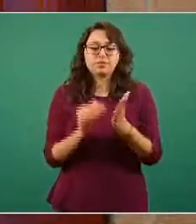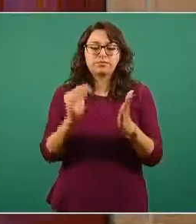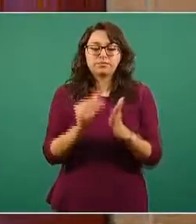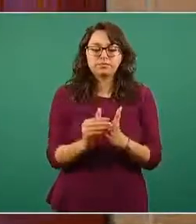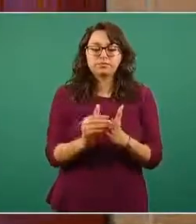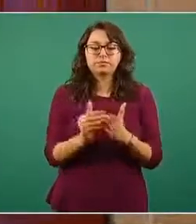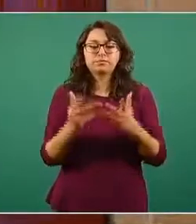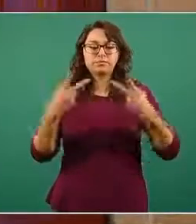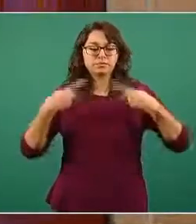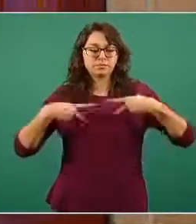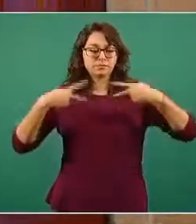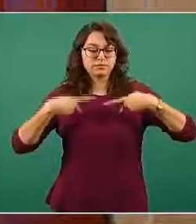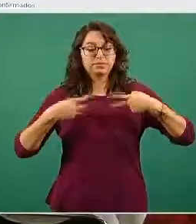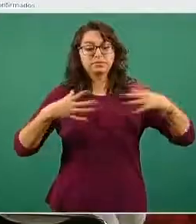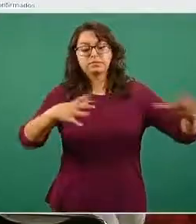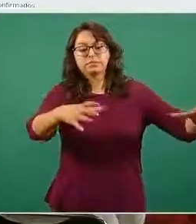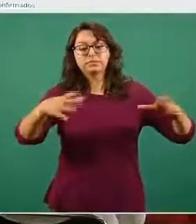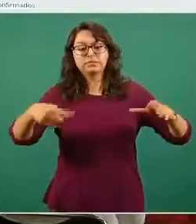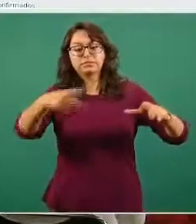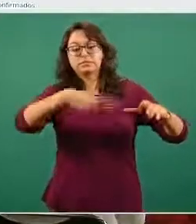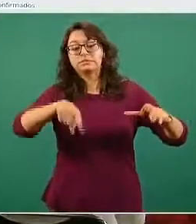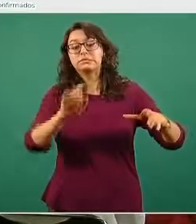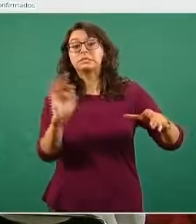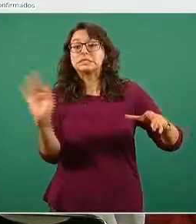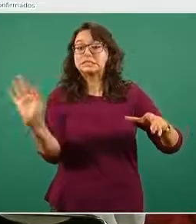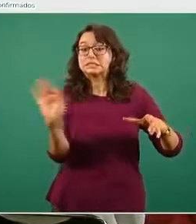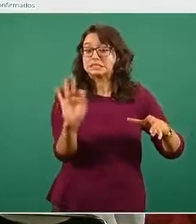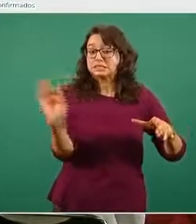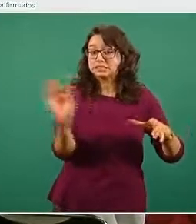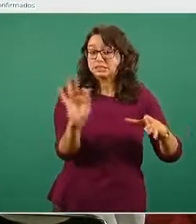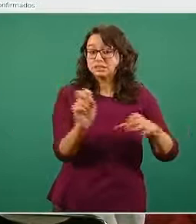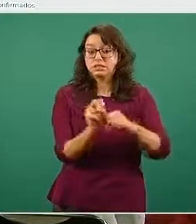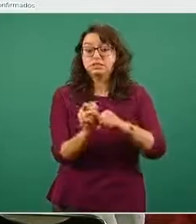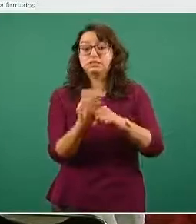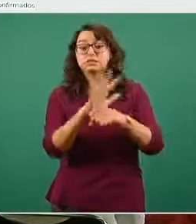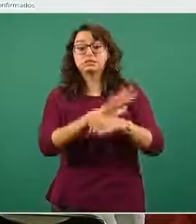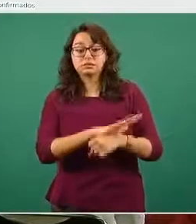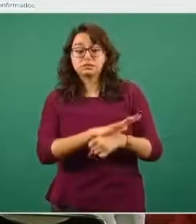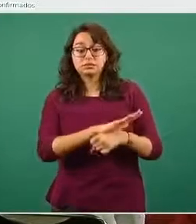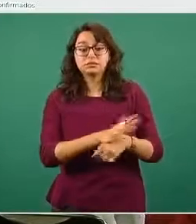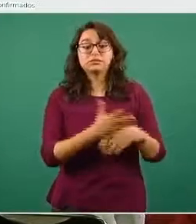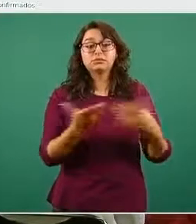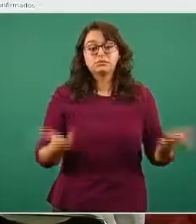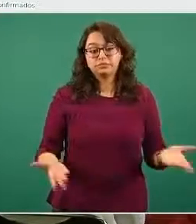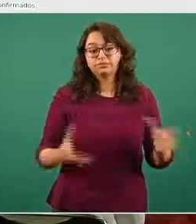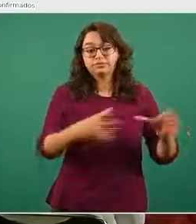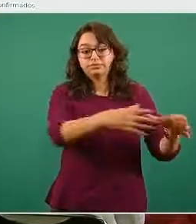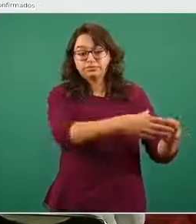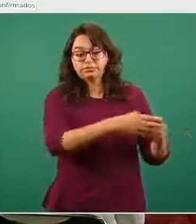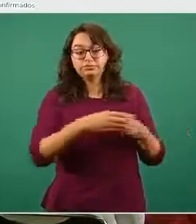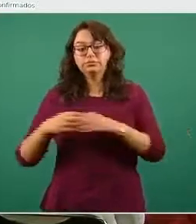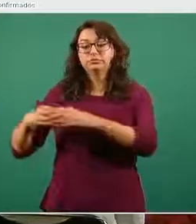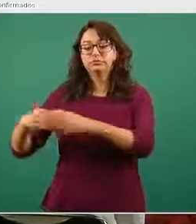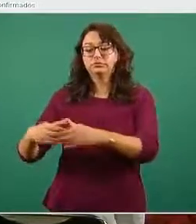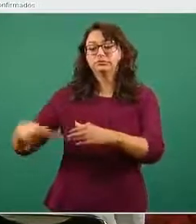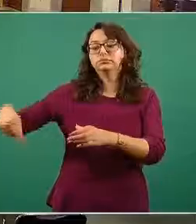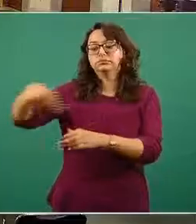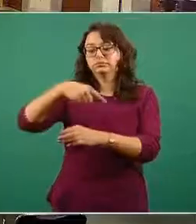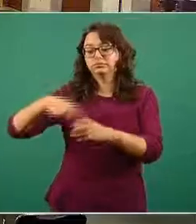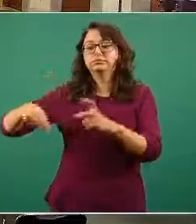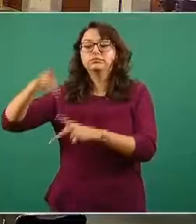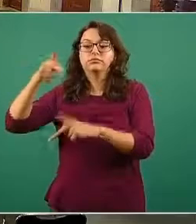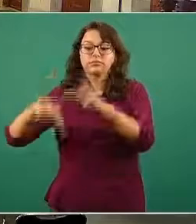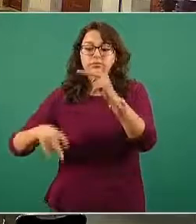4.492.270 que fueron clasificadas como sospechosas, finalmente o hasta el corte de hoy las tenemos